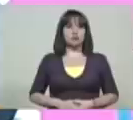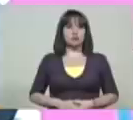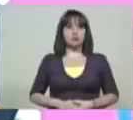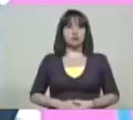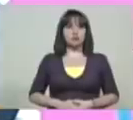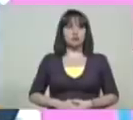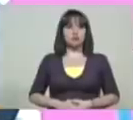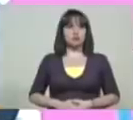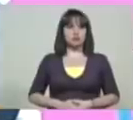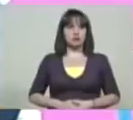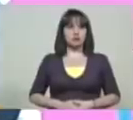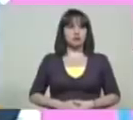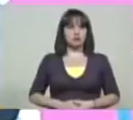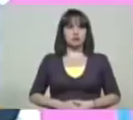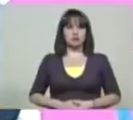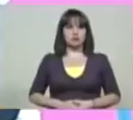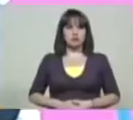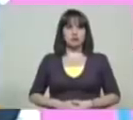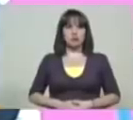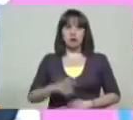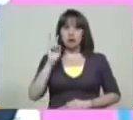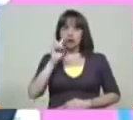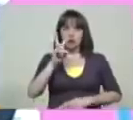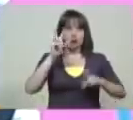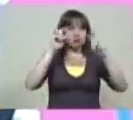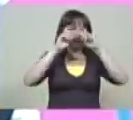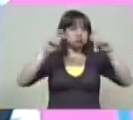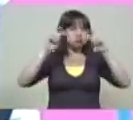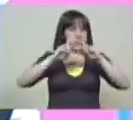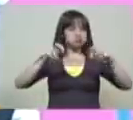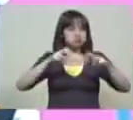de manera detallada